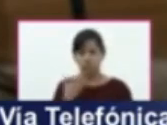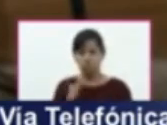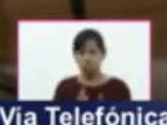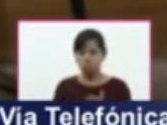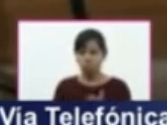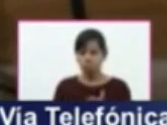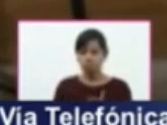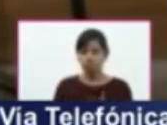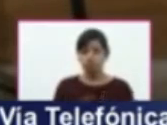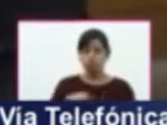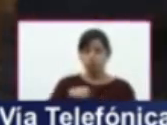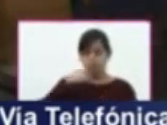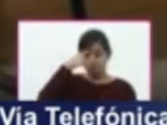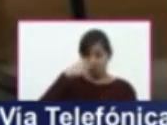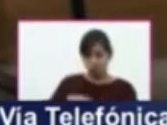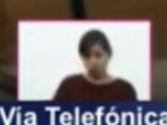de la reforma